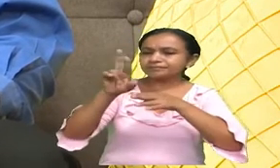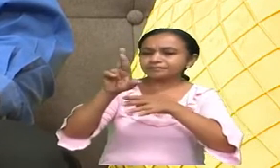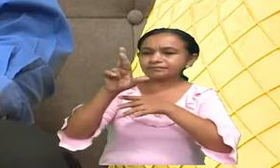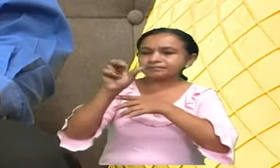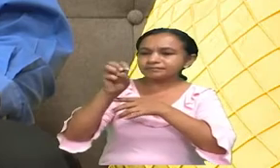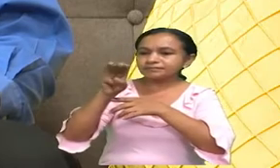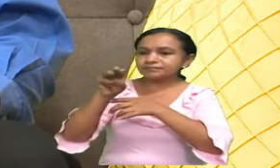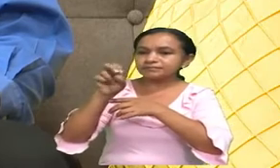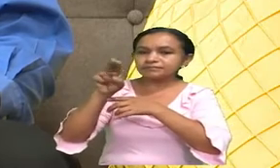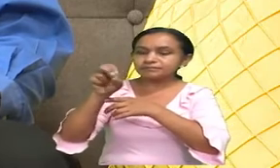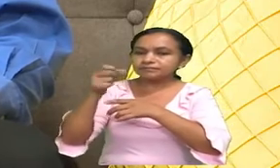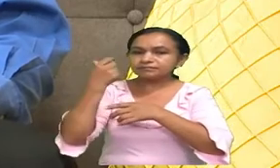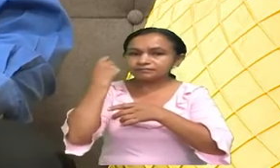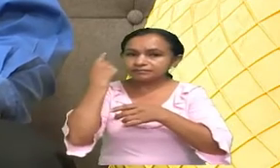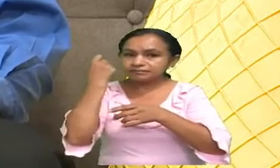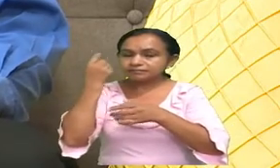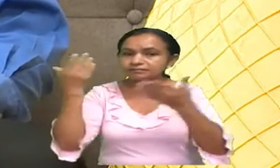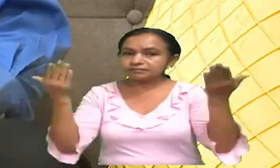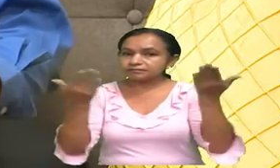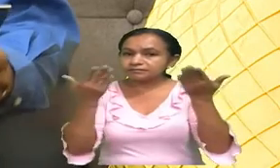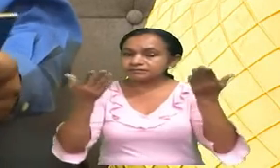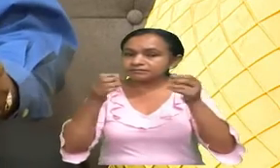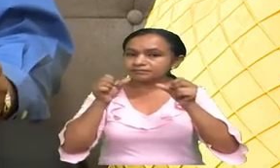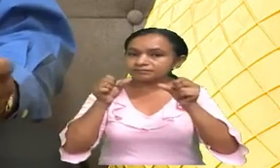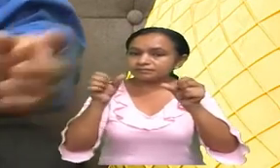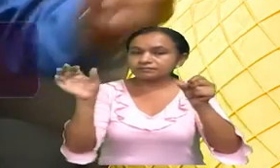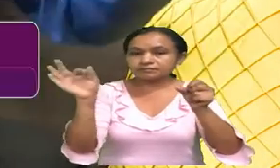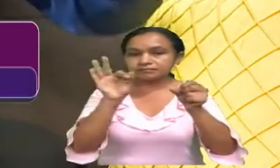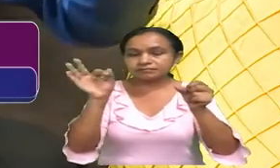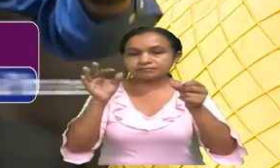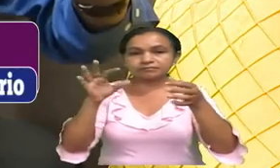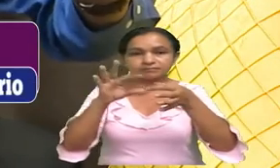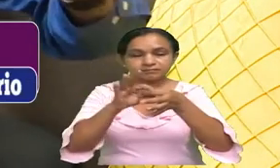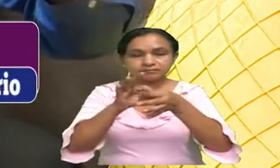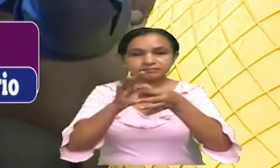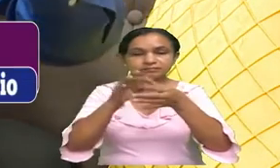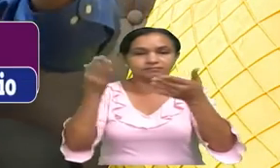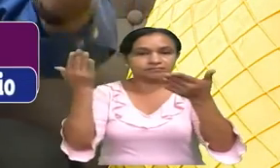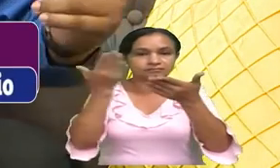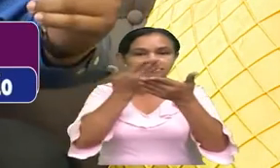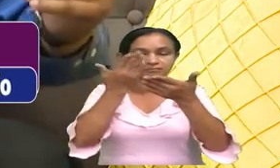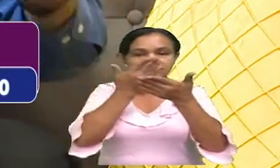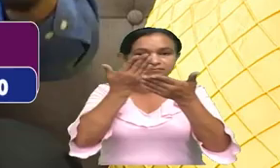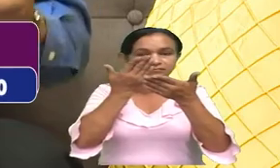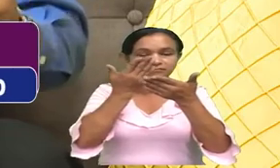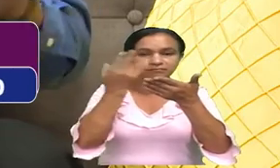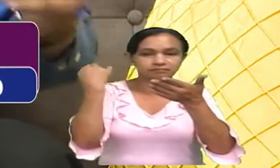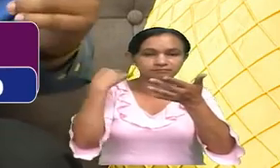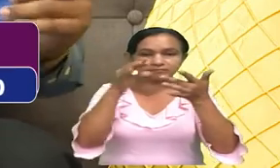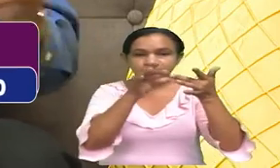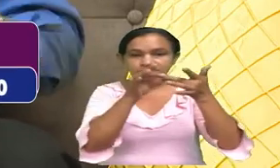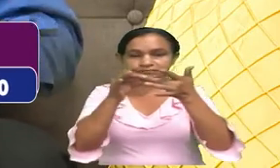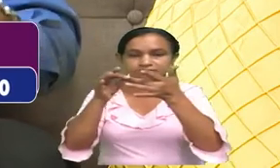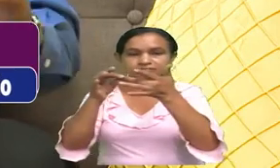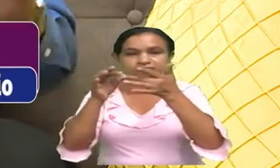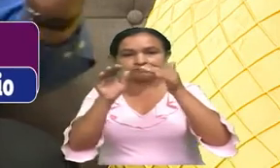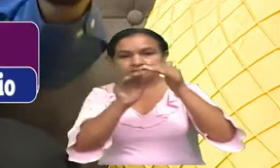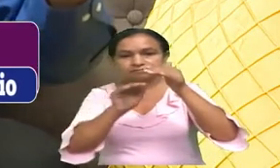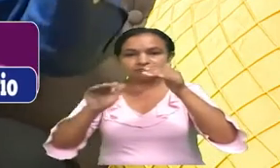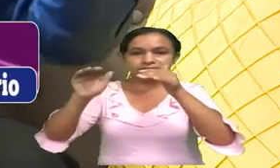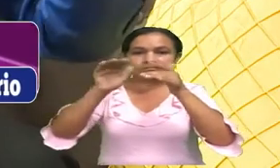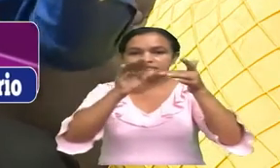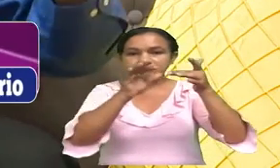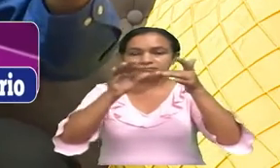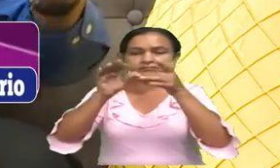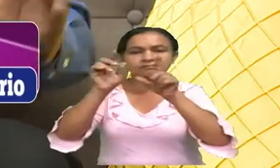entender los retos planteados acerca de los currículos y la formación específica de posgrado y maestría y doctorado, ¿verdad? Cuando hablamos de